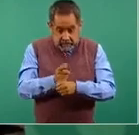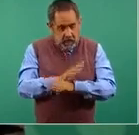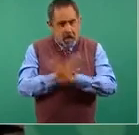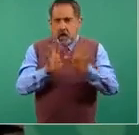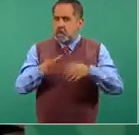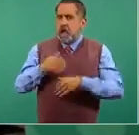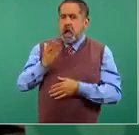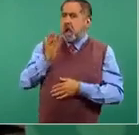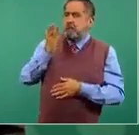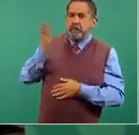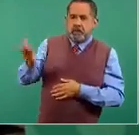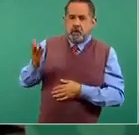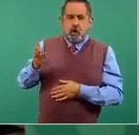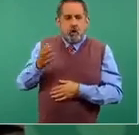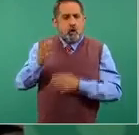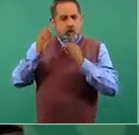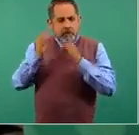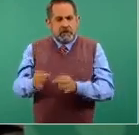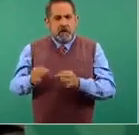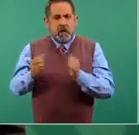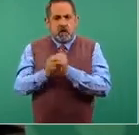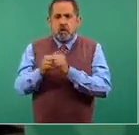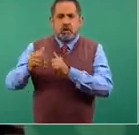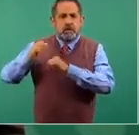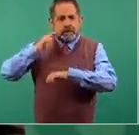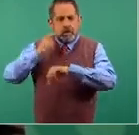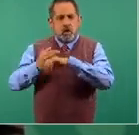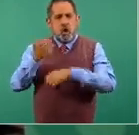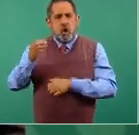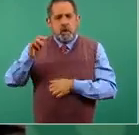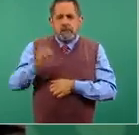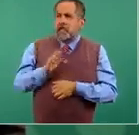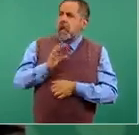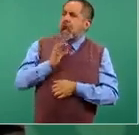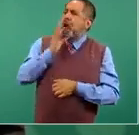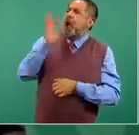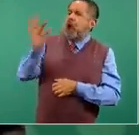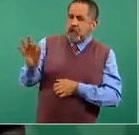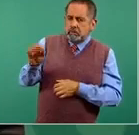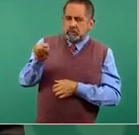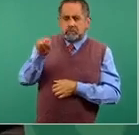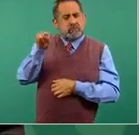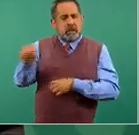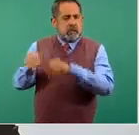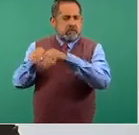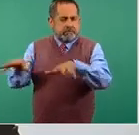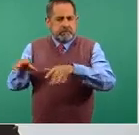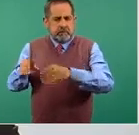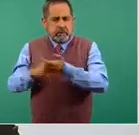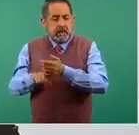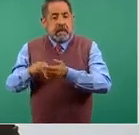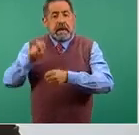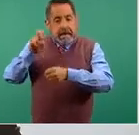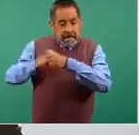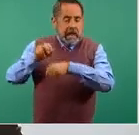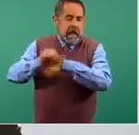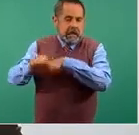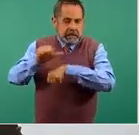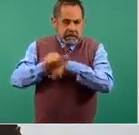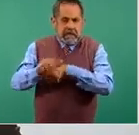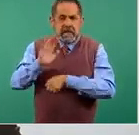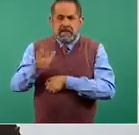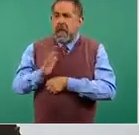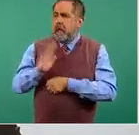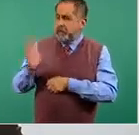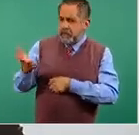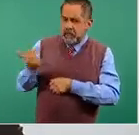hicimos ya la petición oficial a través del Reglamento Sanitario Internacional, es decir, con el punto nacional focal de Argentina. Hemos pedido toda